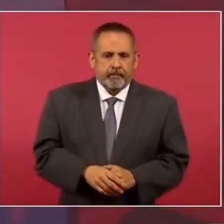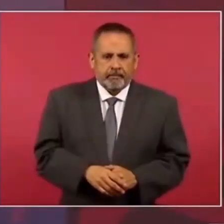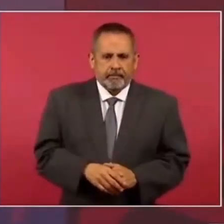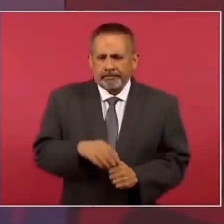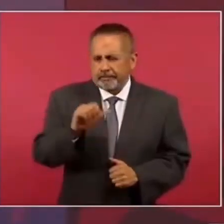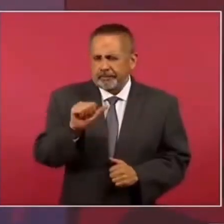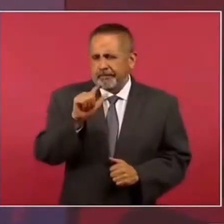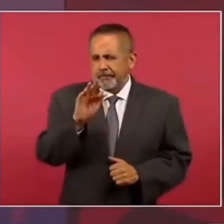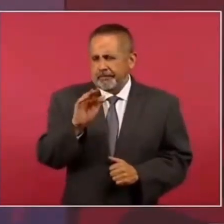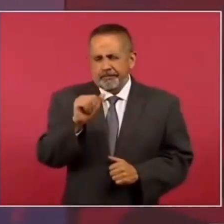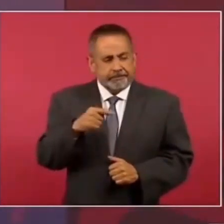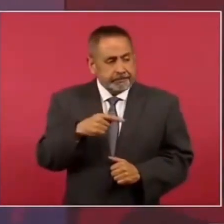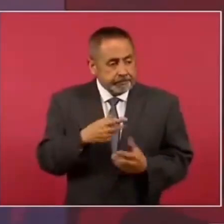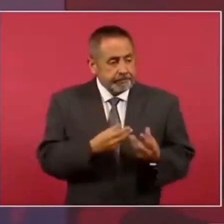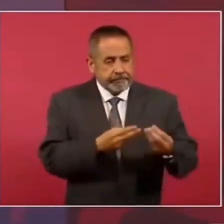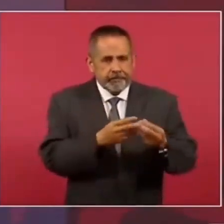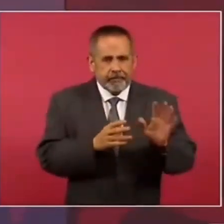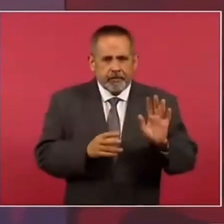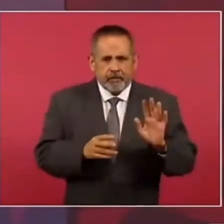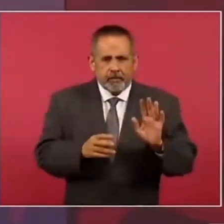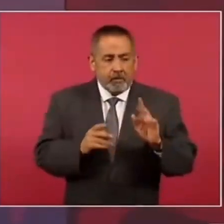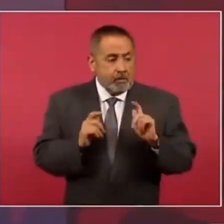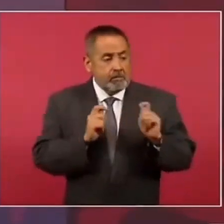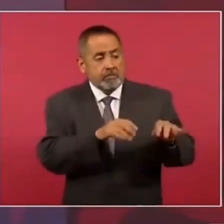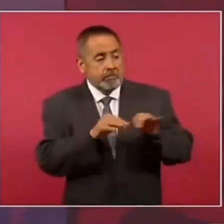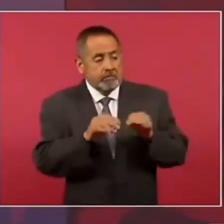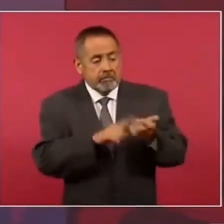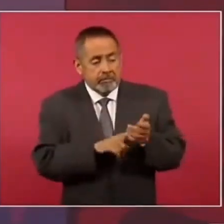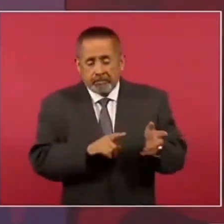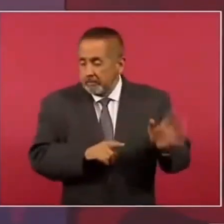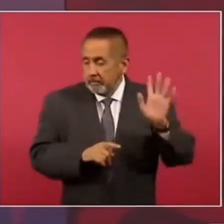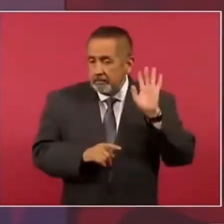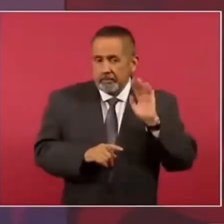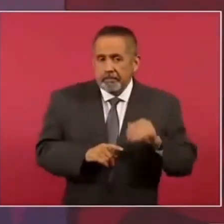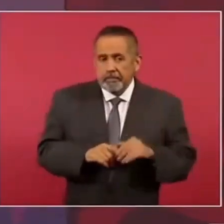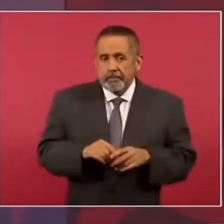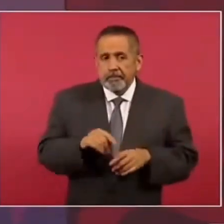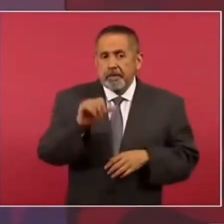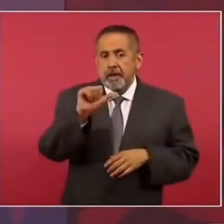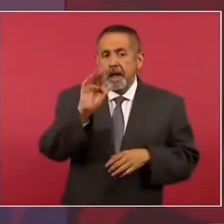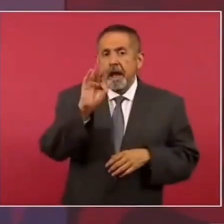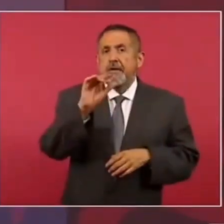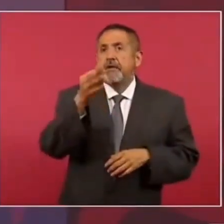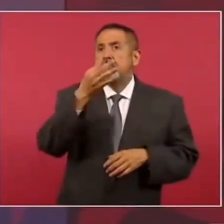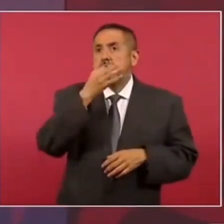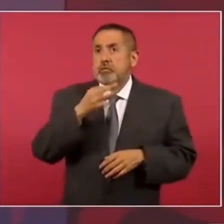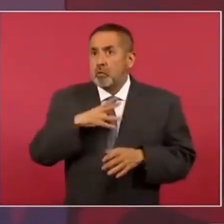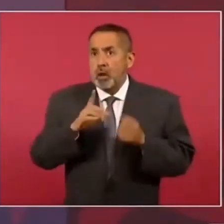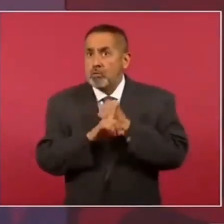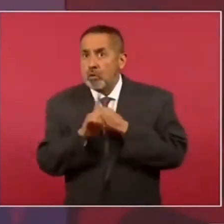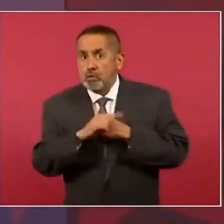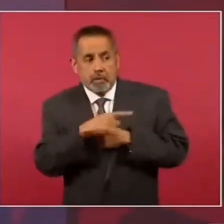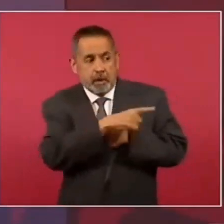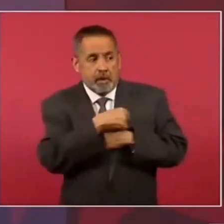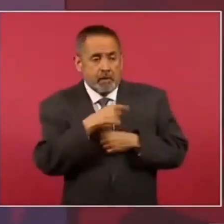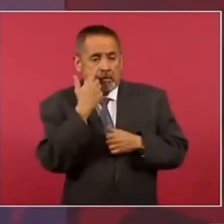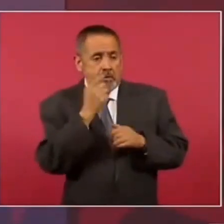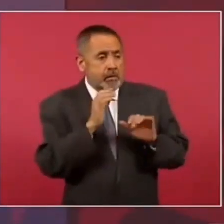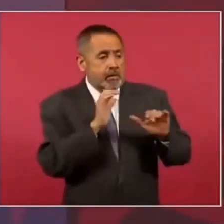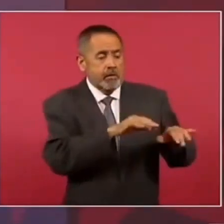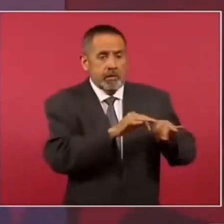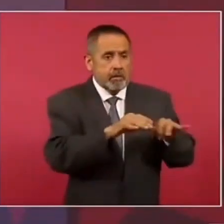Alfa. No sé si le dieron un trabajo, pero me mandó a decir el de Alfa que si no tenía inconveniente, porque la querían